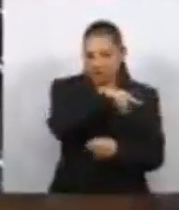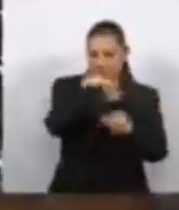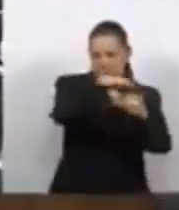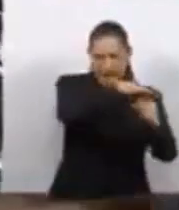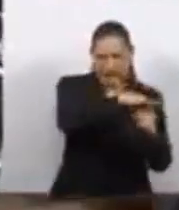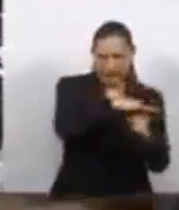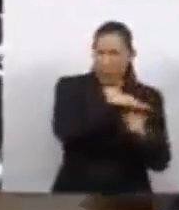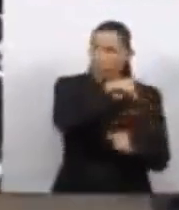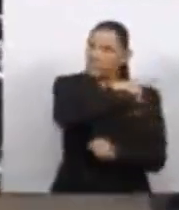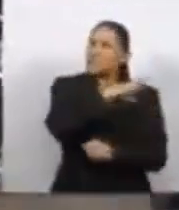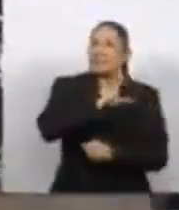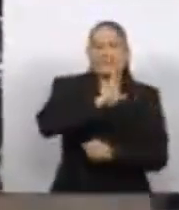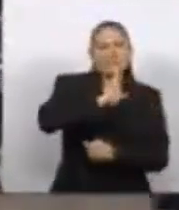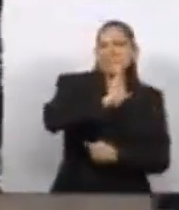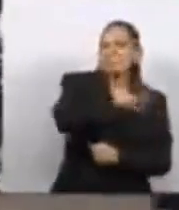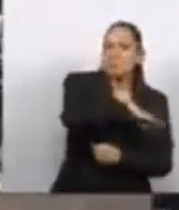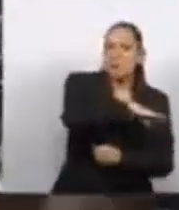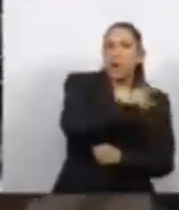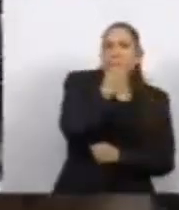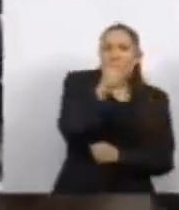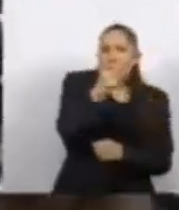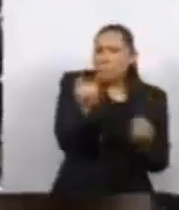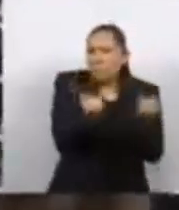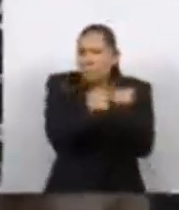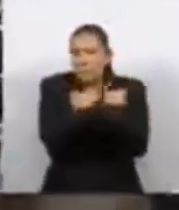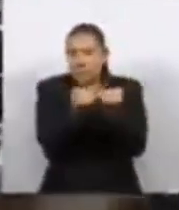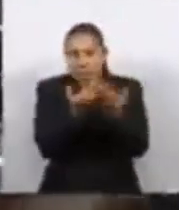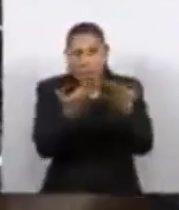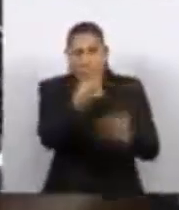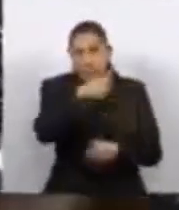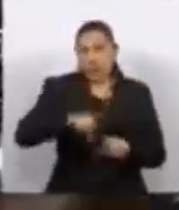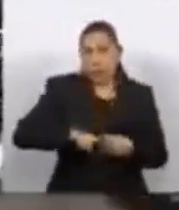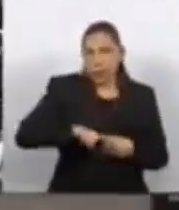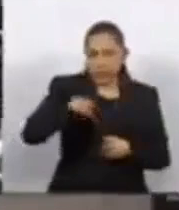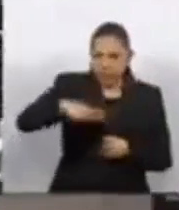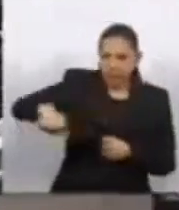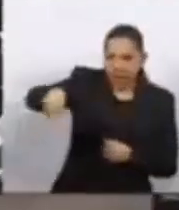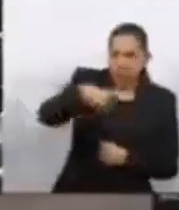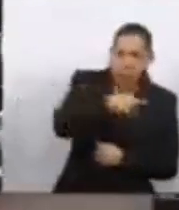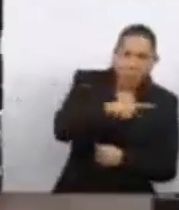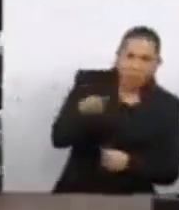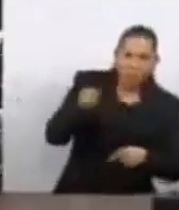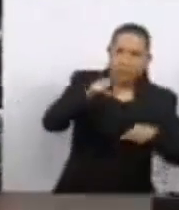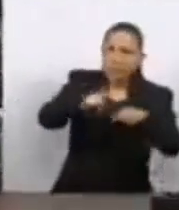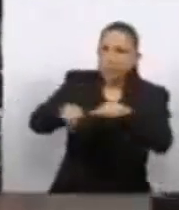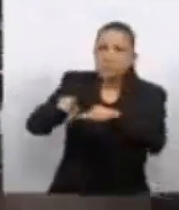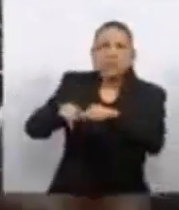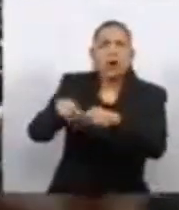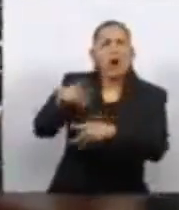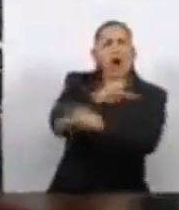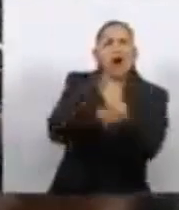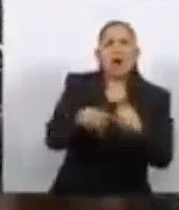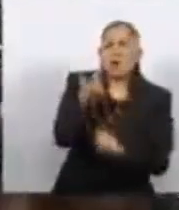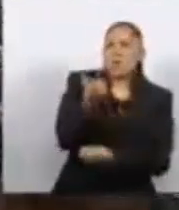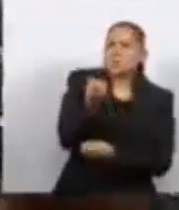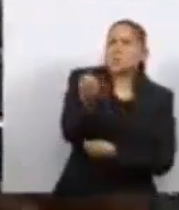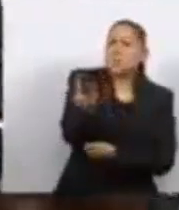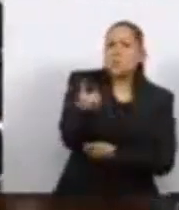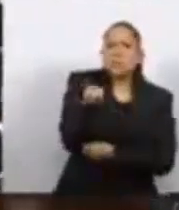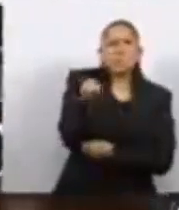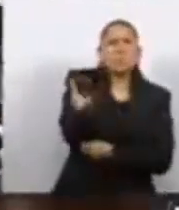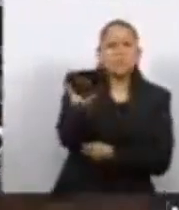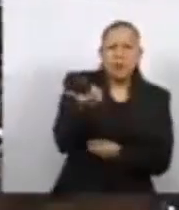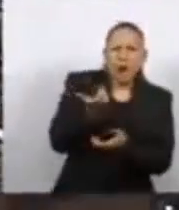las dádivas porque no quiere eliminar la pobreza, sino aprovecharse de ella. Porque tan funesta es la época de la persecución